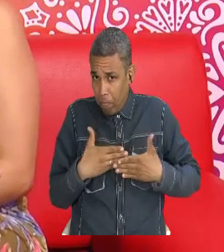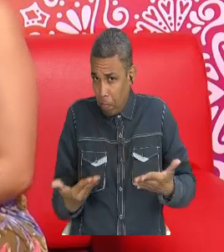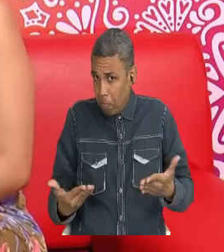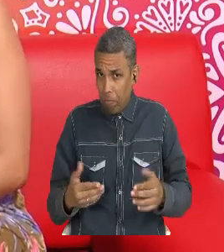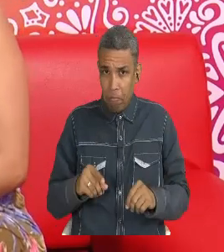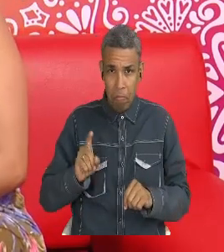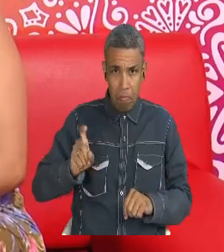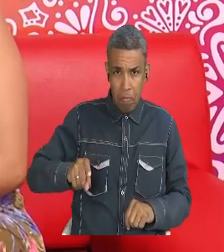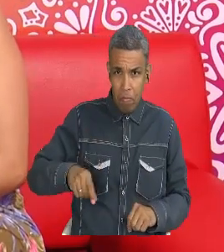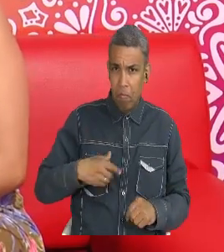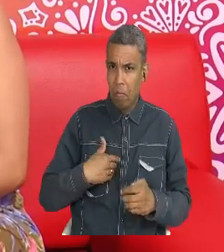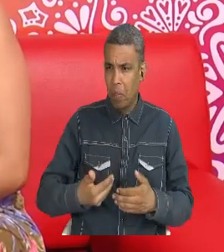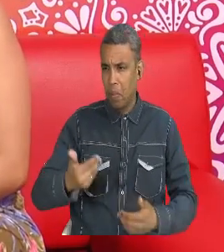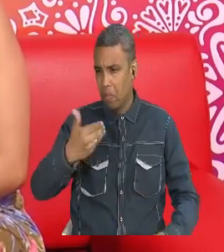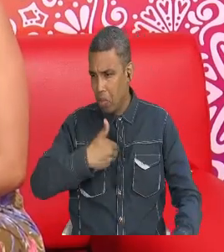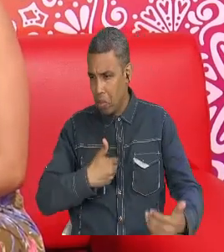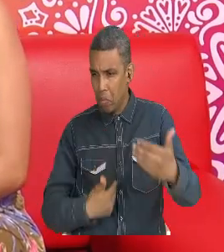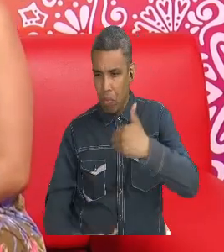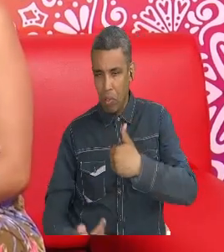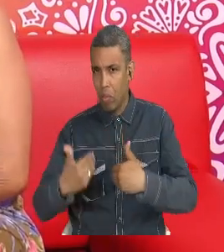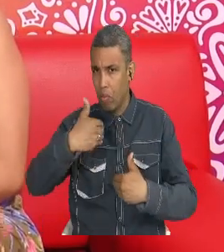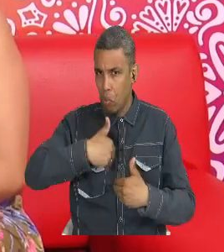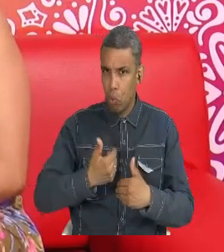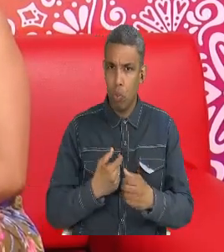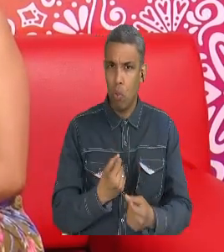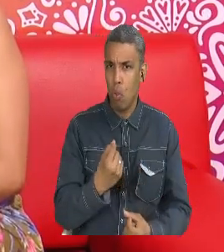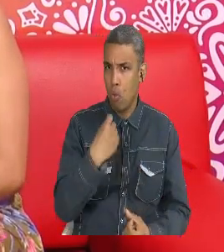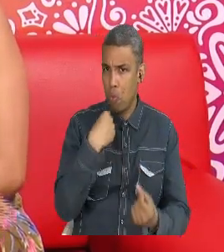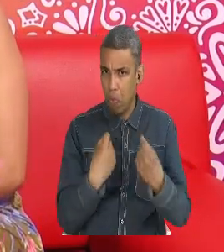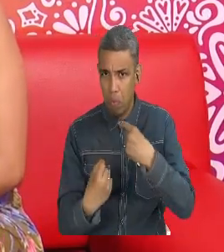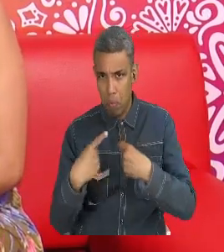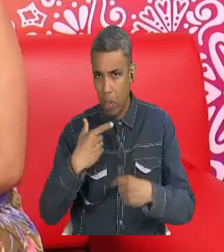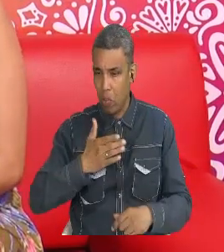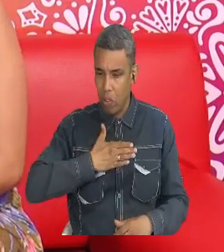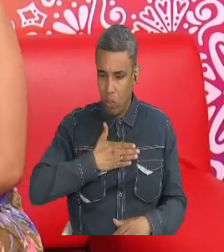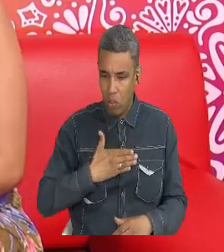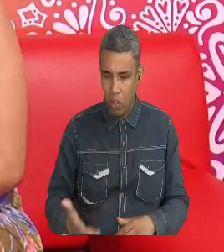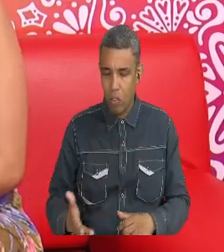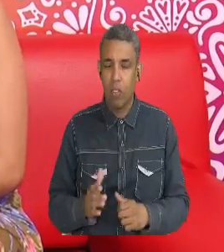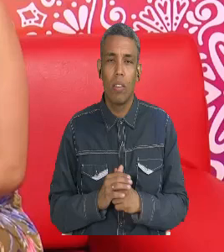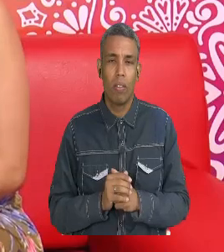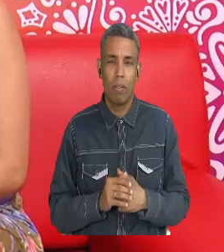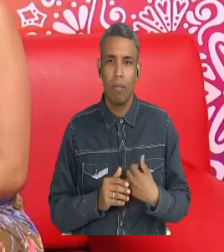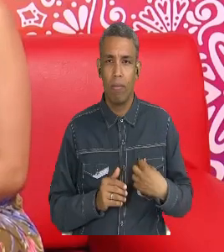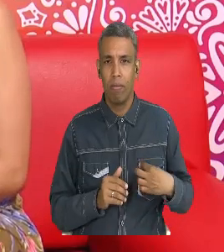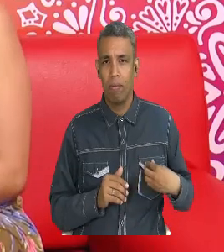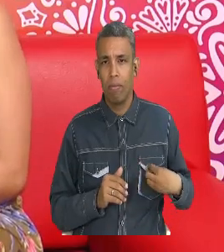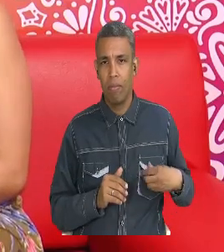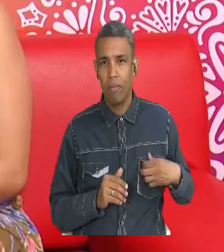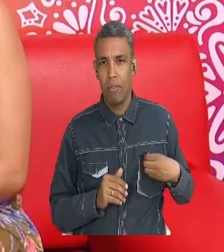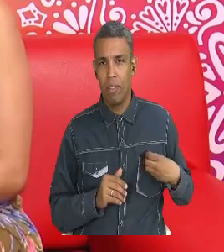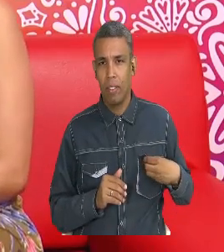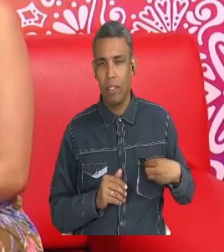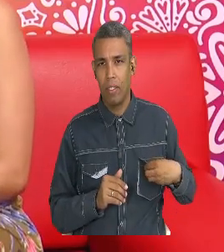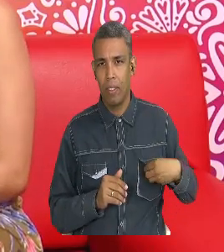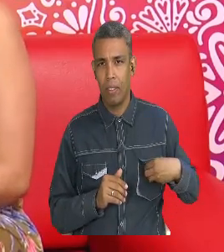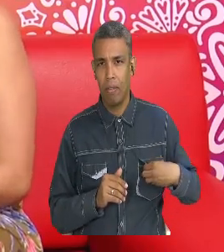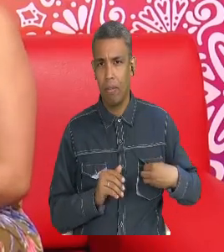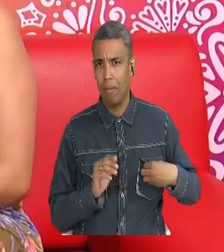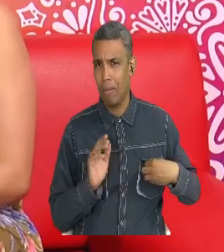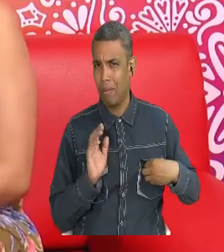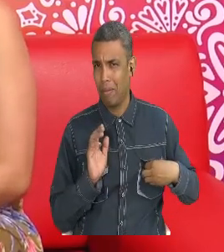televidentes necesiten todos los días con las preguntas que frecuentemente pues uno tiene y que de pronto no tiene